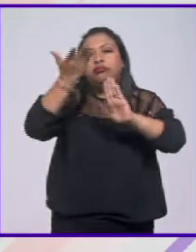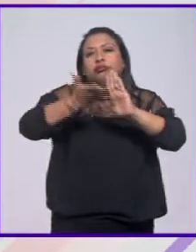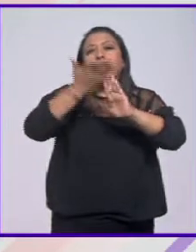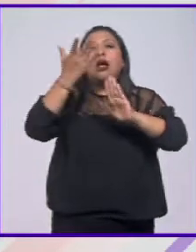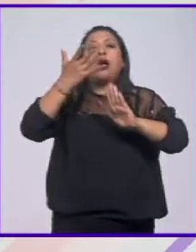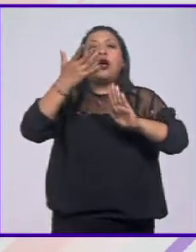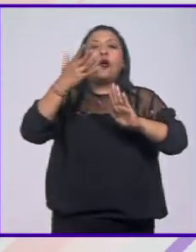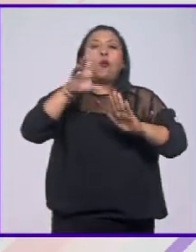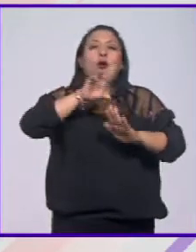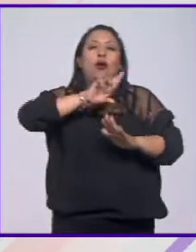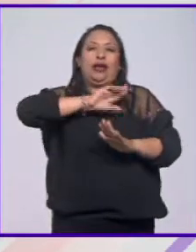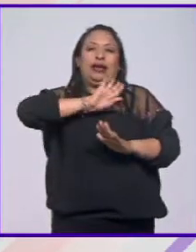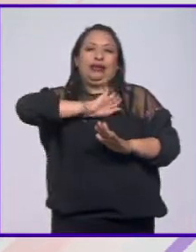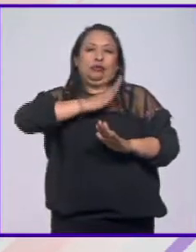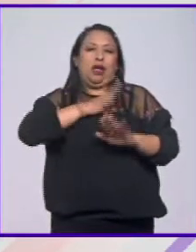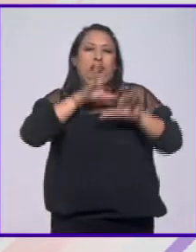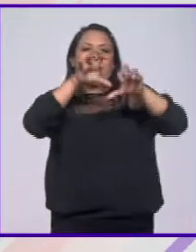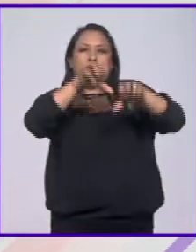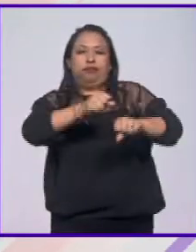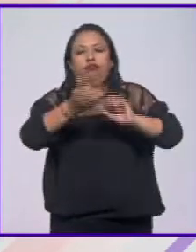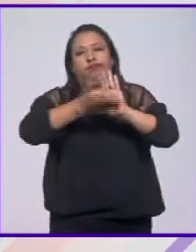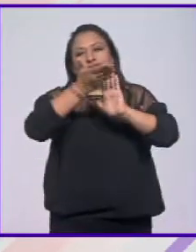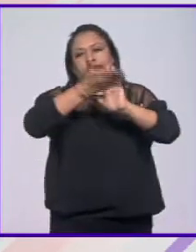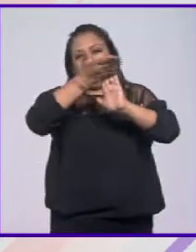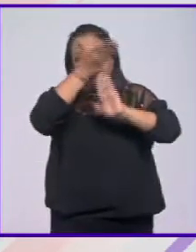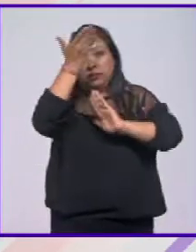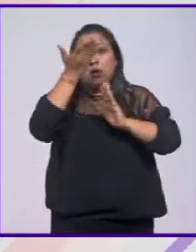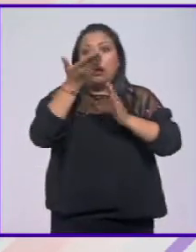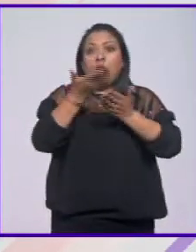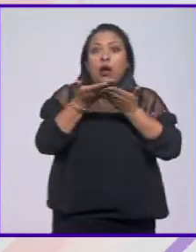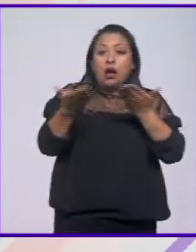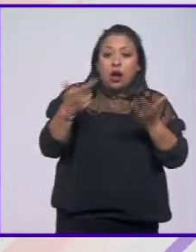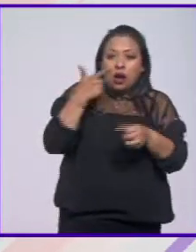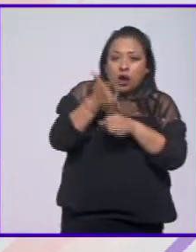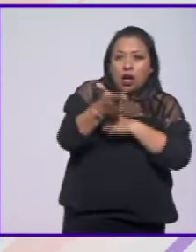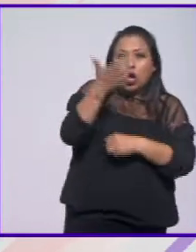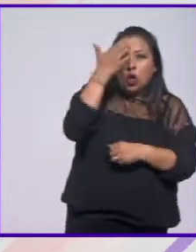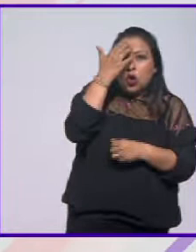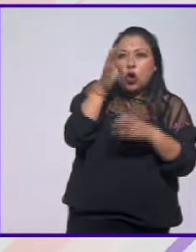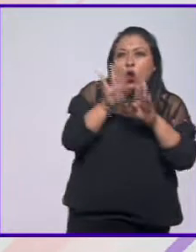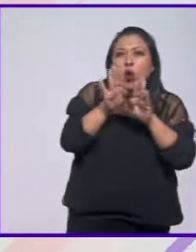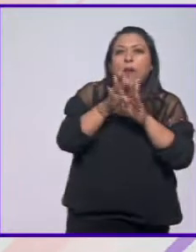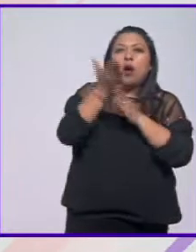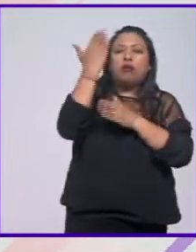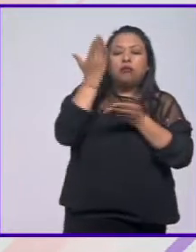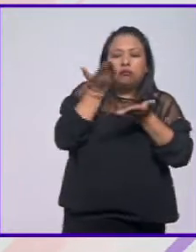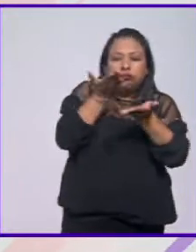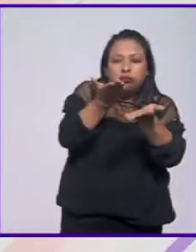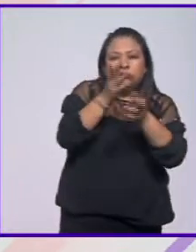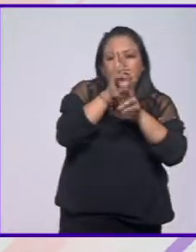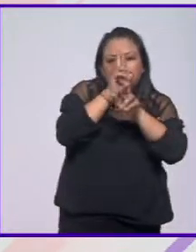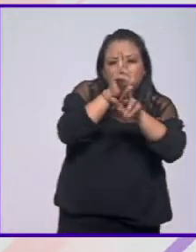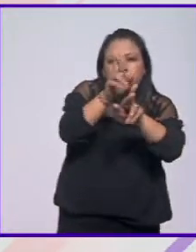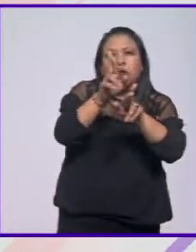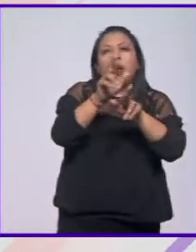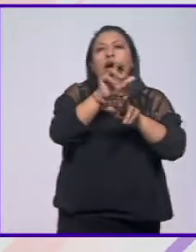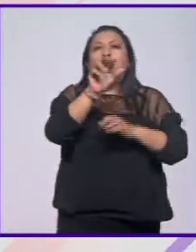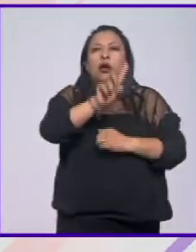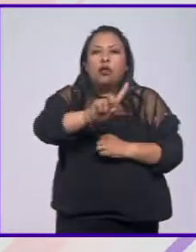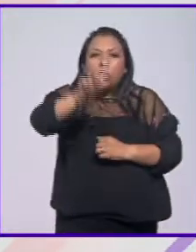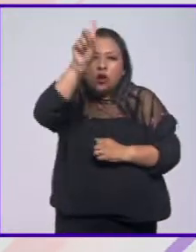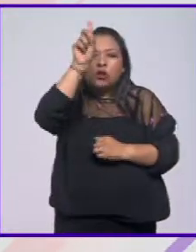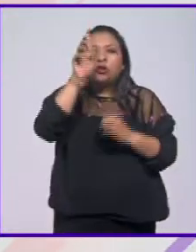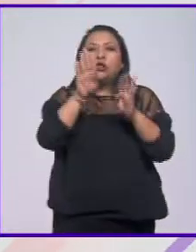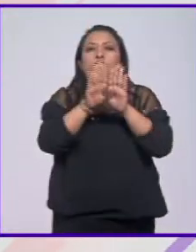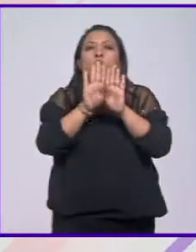edificios virreinales, hemos podido conocer cómo eran sus rituales, cómo eran también esta adoración a sus dioses,